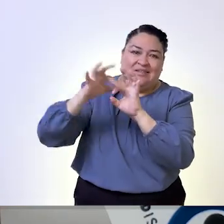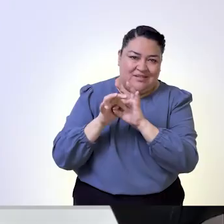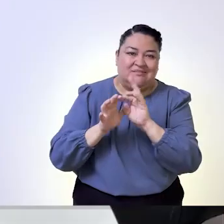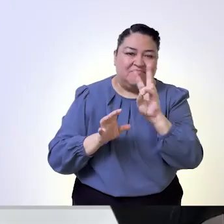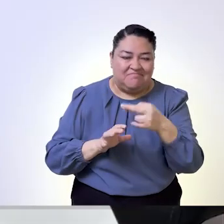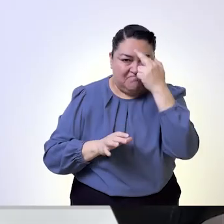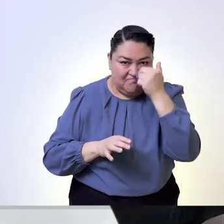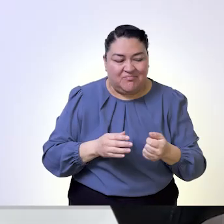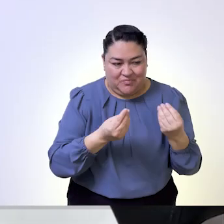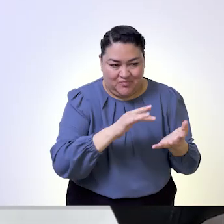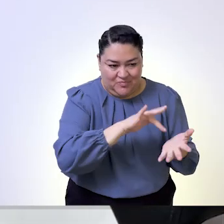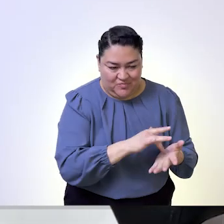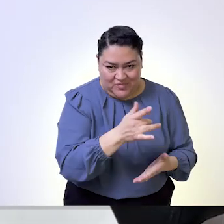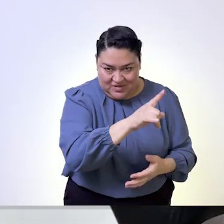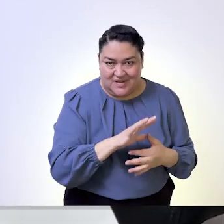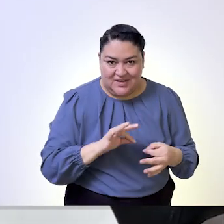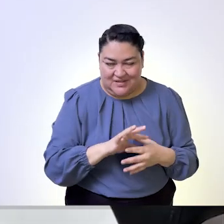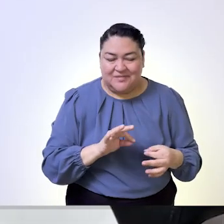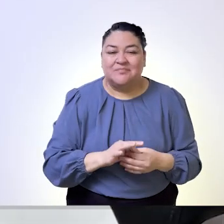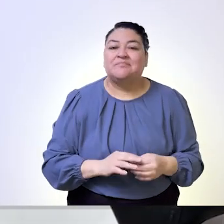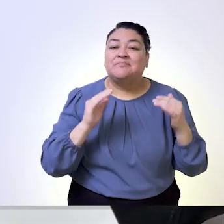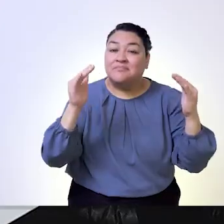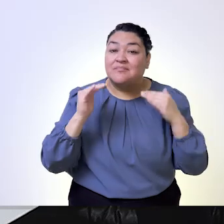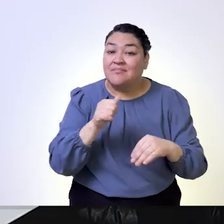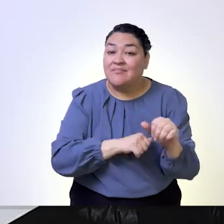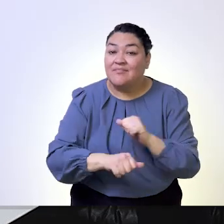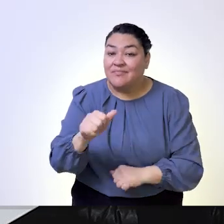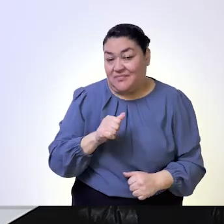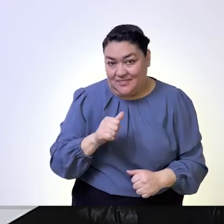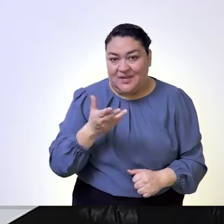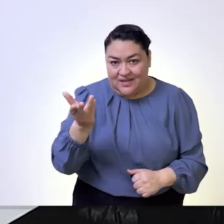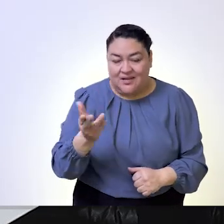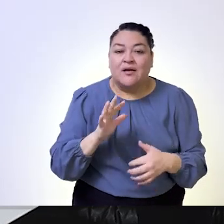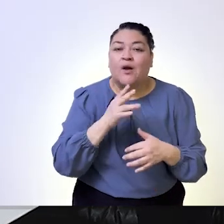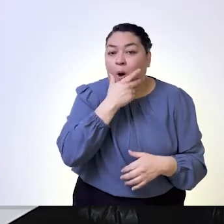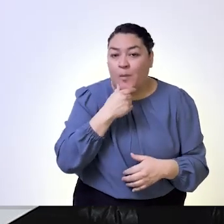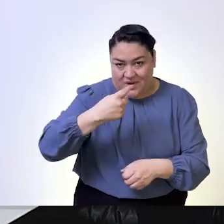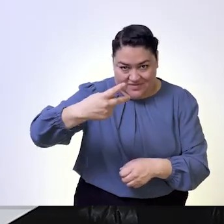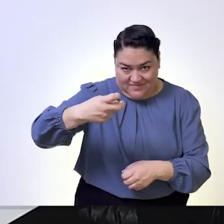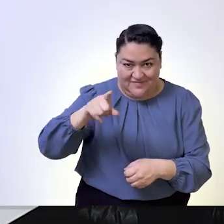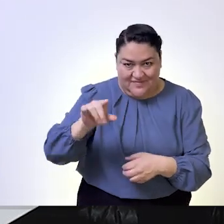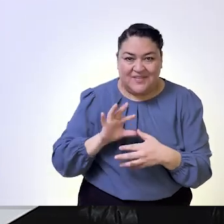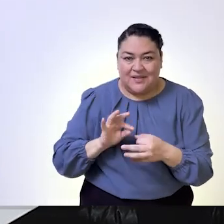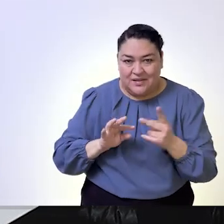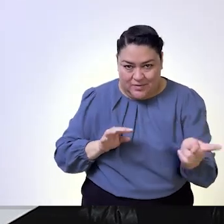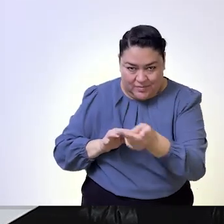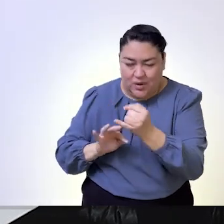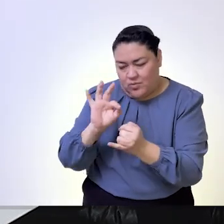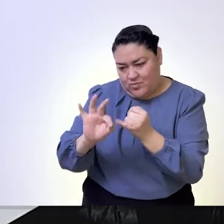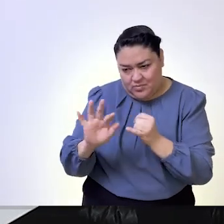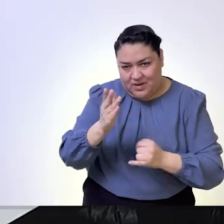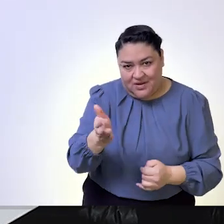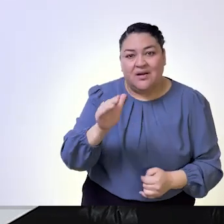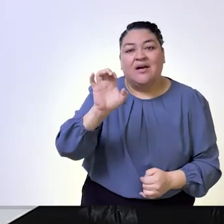estándares. Muchísimas gracias, Julia, te agradecemos mucho tu participación. Y ahora doy paso a la segunda y última